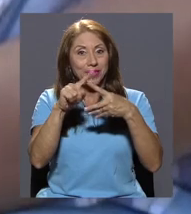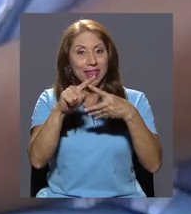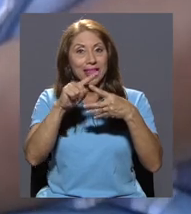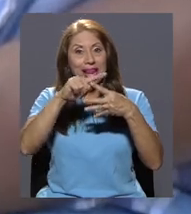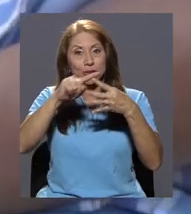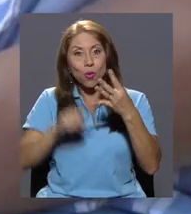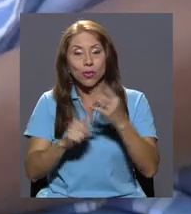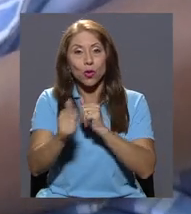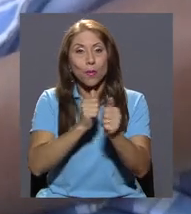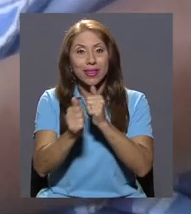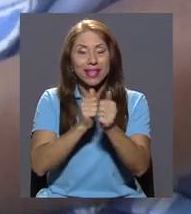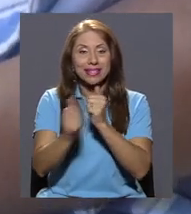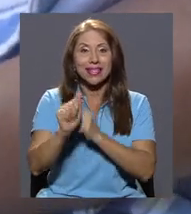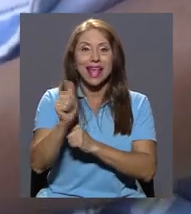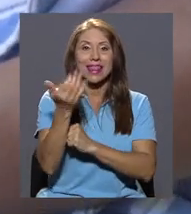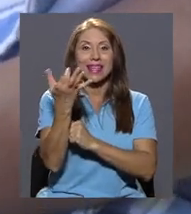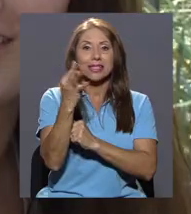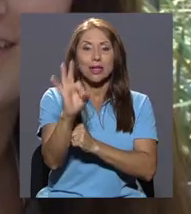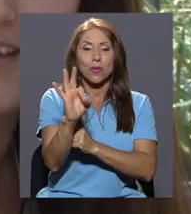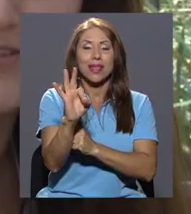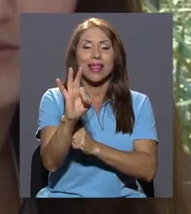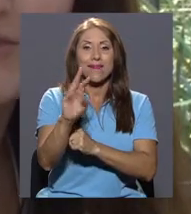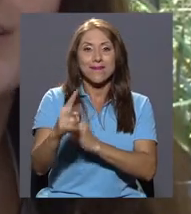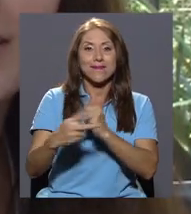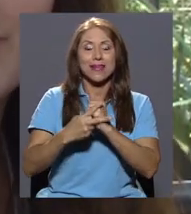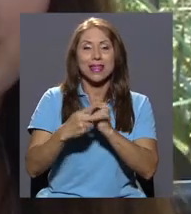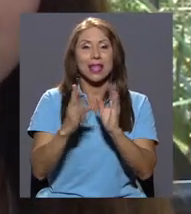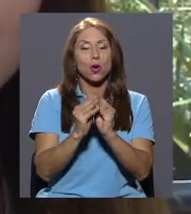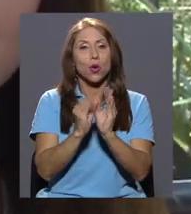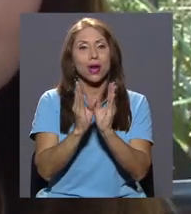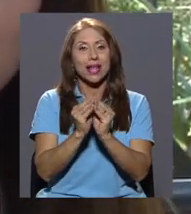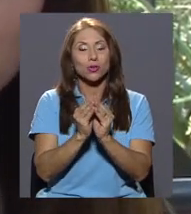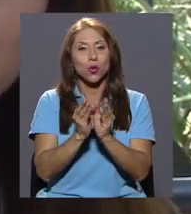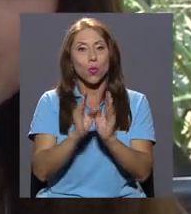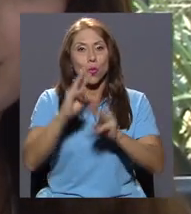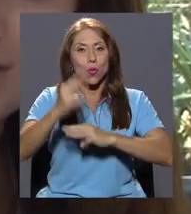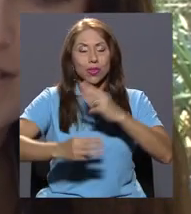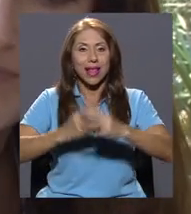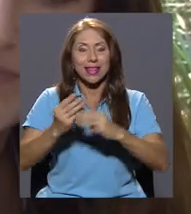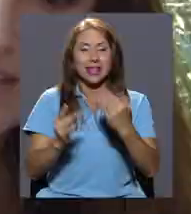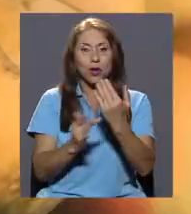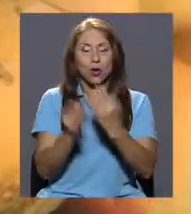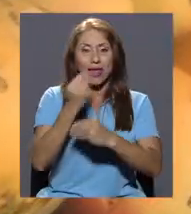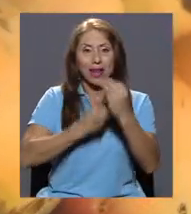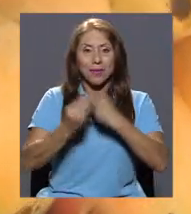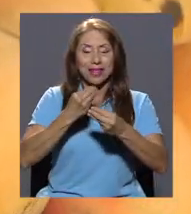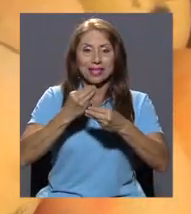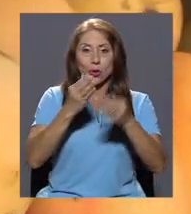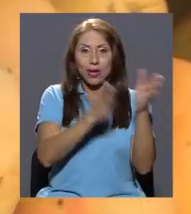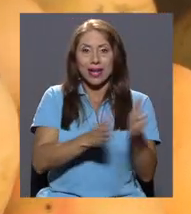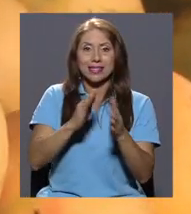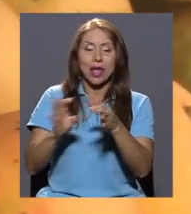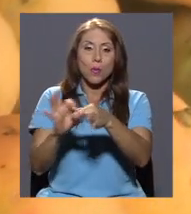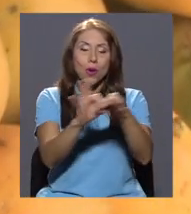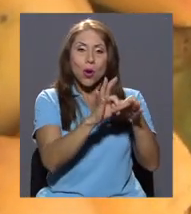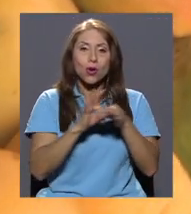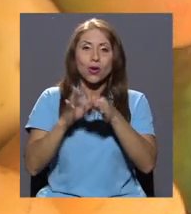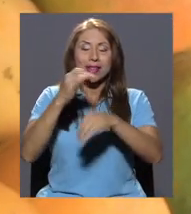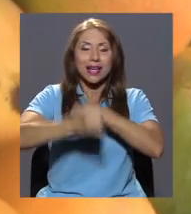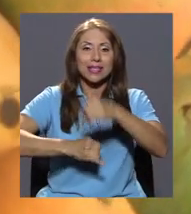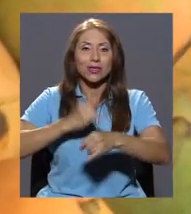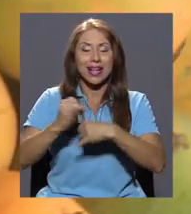estudiantiles realizadas en la 19ª edición del Congreso Mundial de Ciencia y Tecnología de Alimentos, organizado por la Unión Internacional de